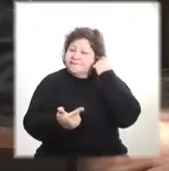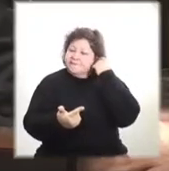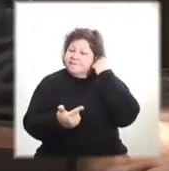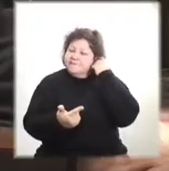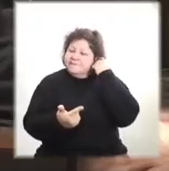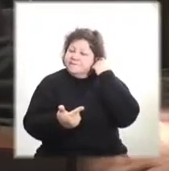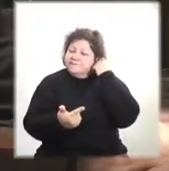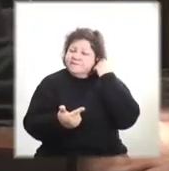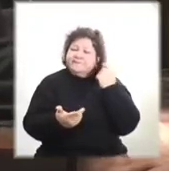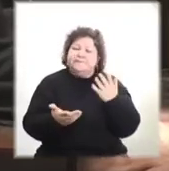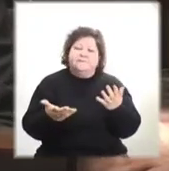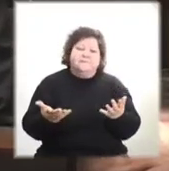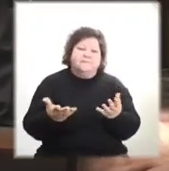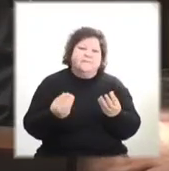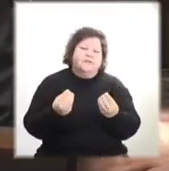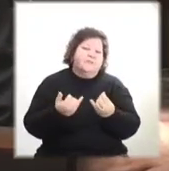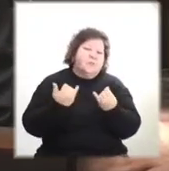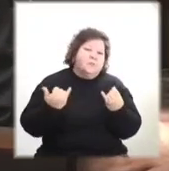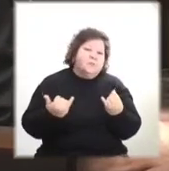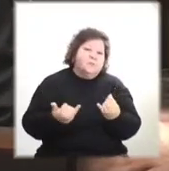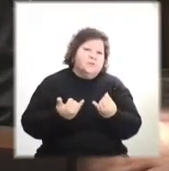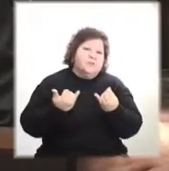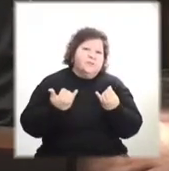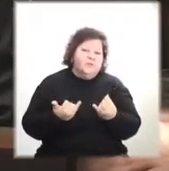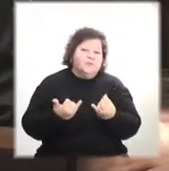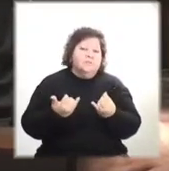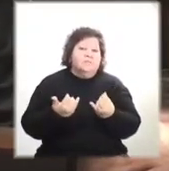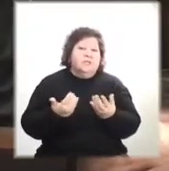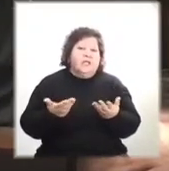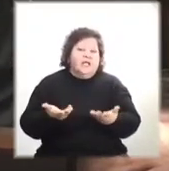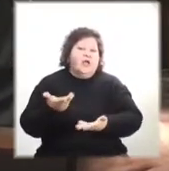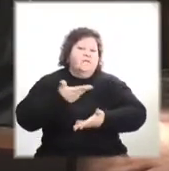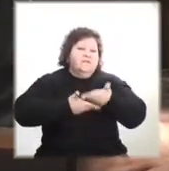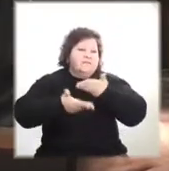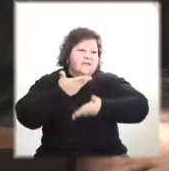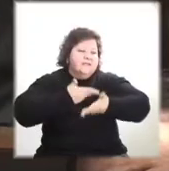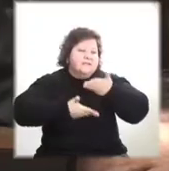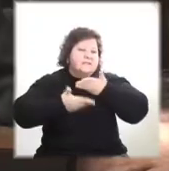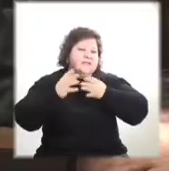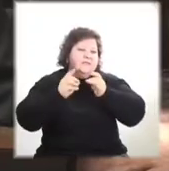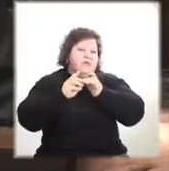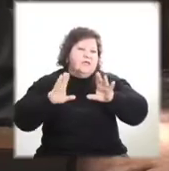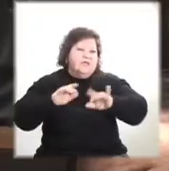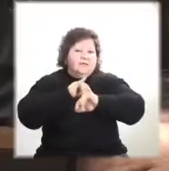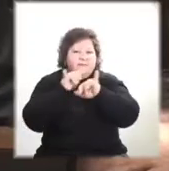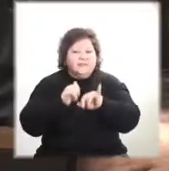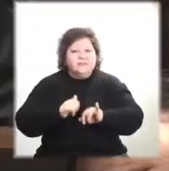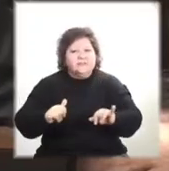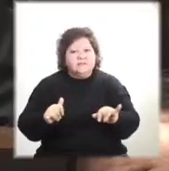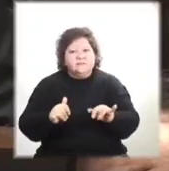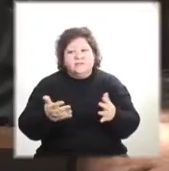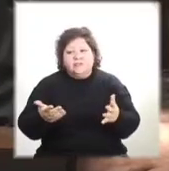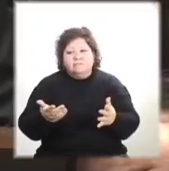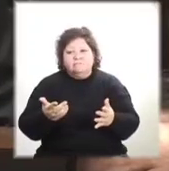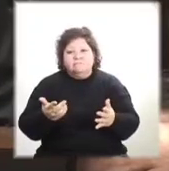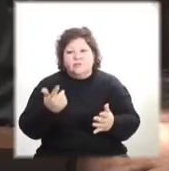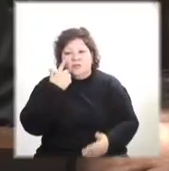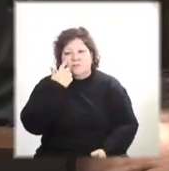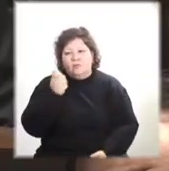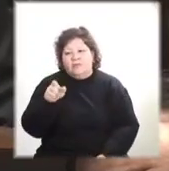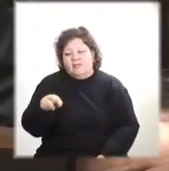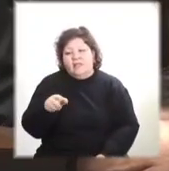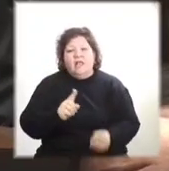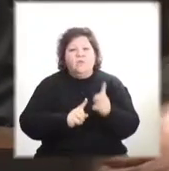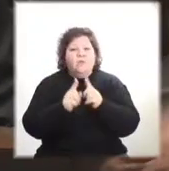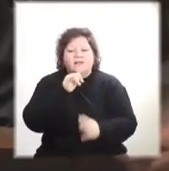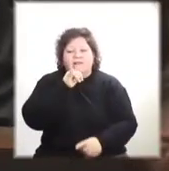el transcurso del tiempo y de la convivencia democrática y pacífica, nos dijo que están equivocados. Termino con esto, agradezco que me